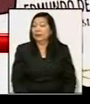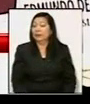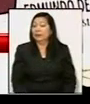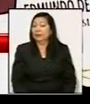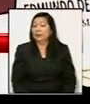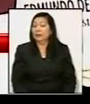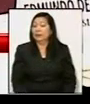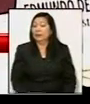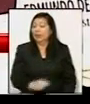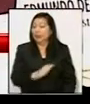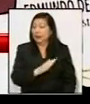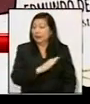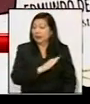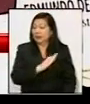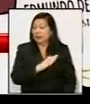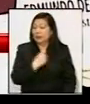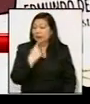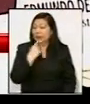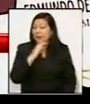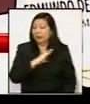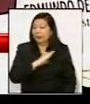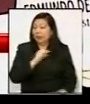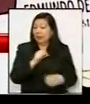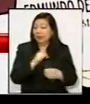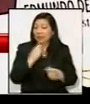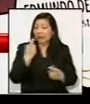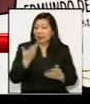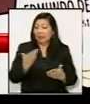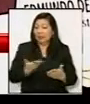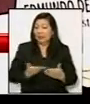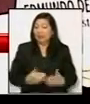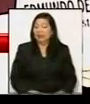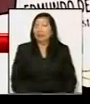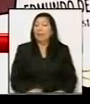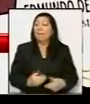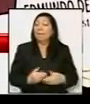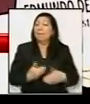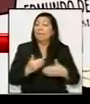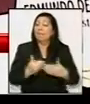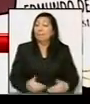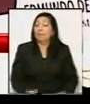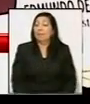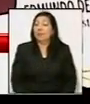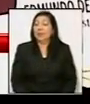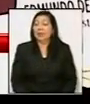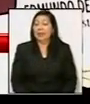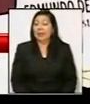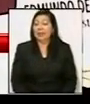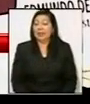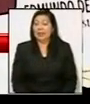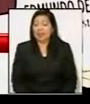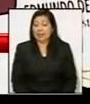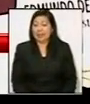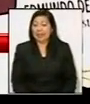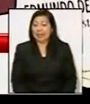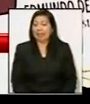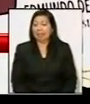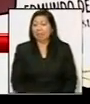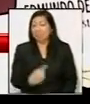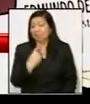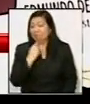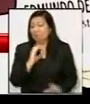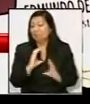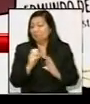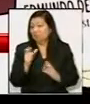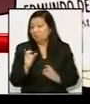al fiscal se la capital en la nación se le reconoce la prerrogativa de tipificar los hechos digamos que el